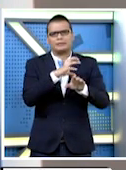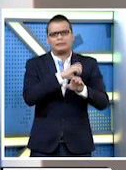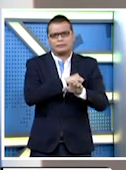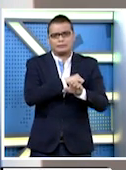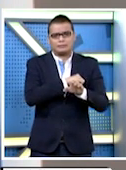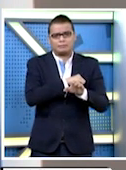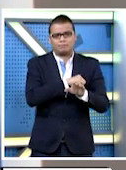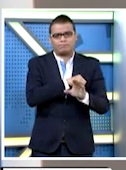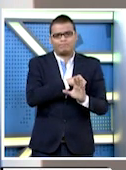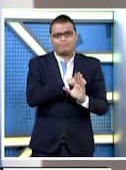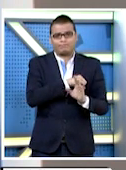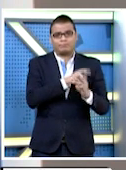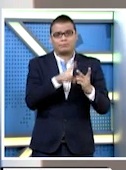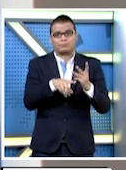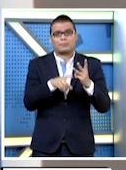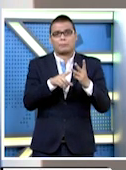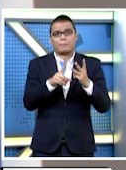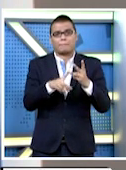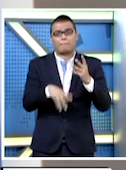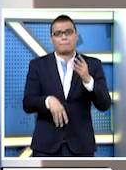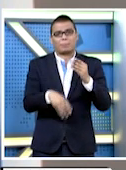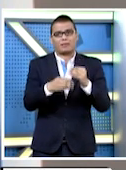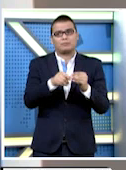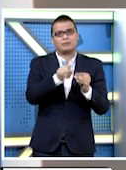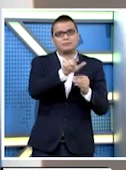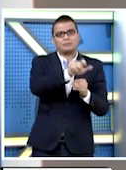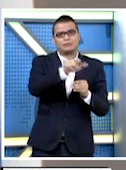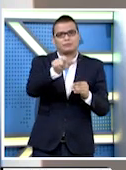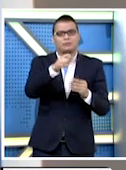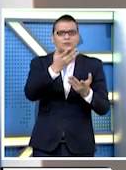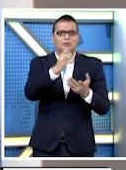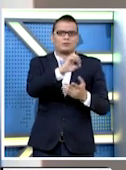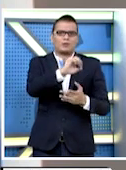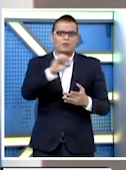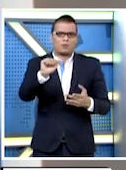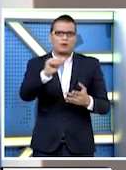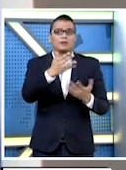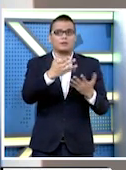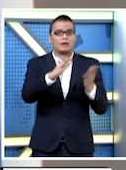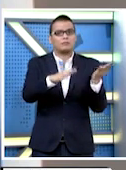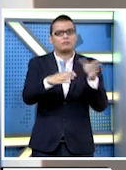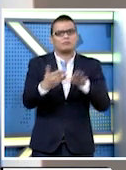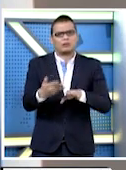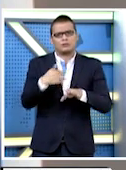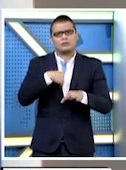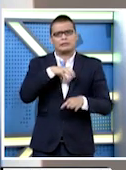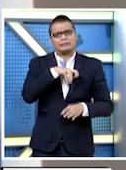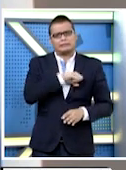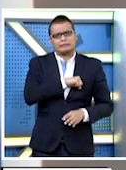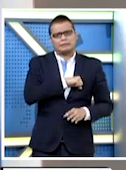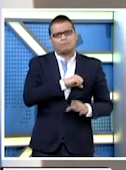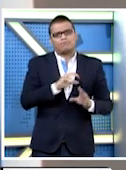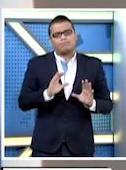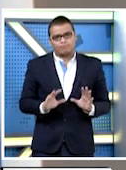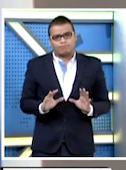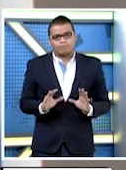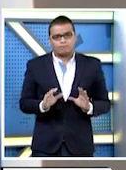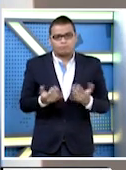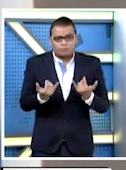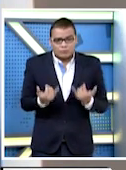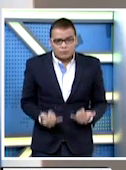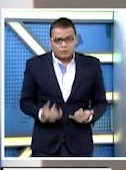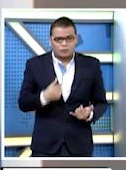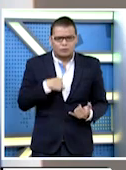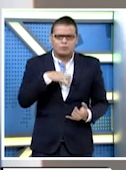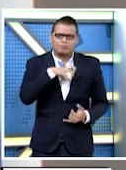muerto, como me duele el fallecimiento de cada uno de los hombres y mujeres que ha partido. Por eso, aunque estoy